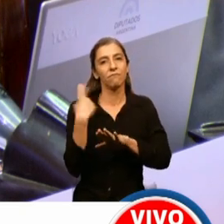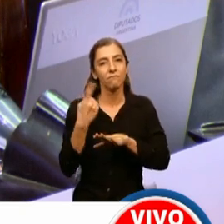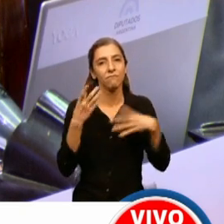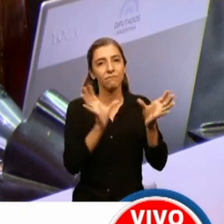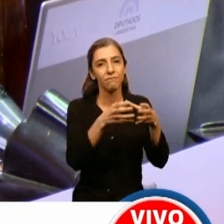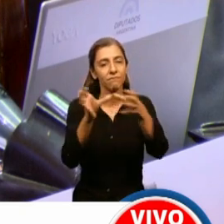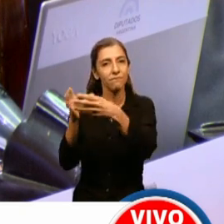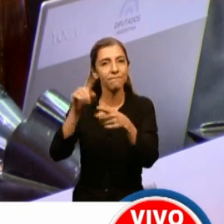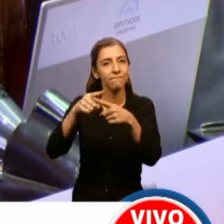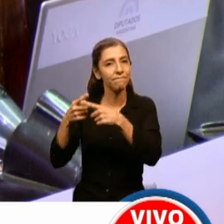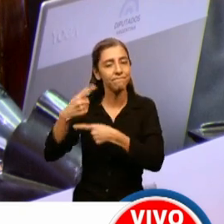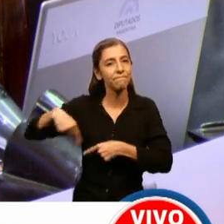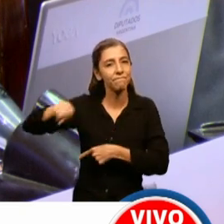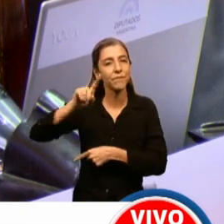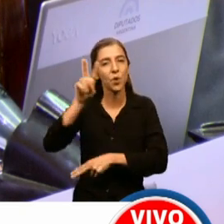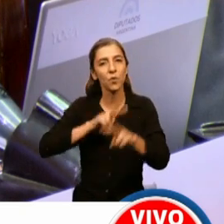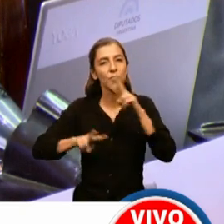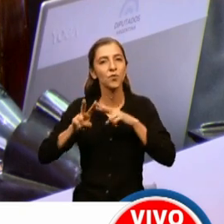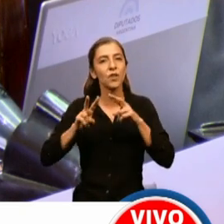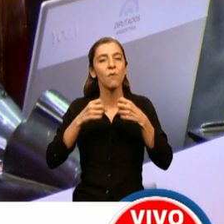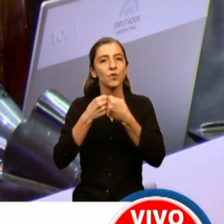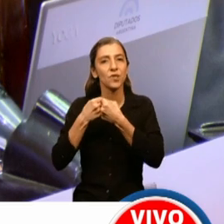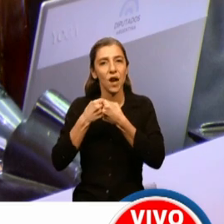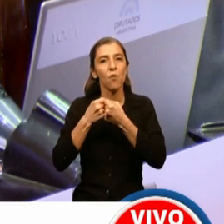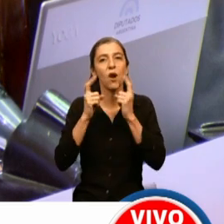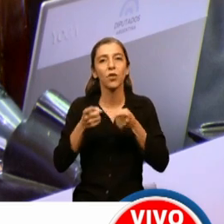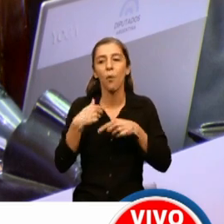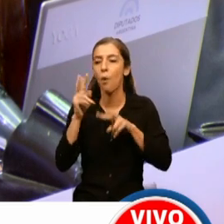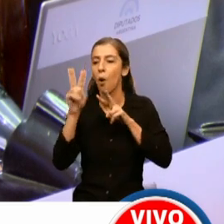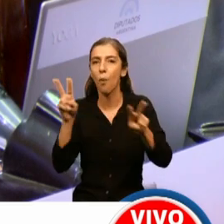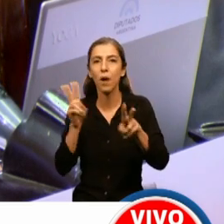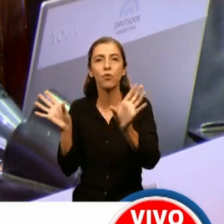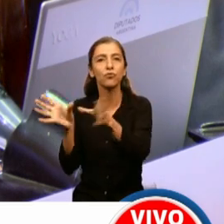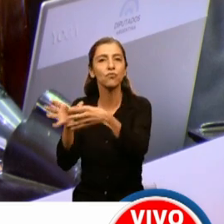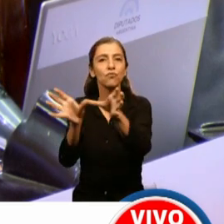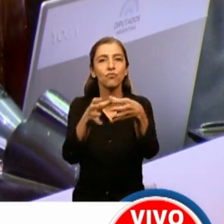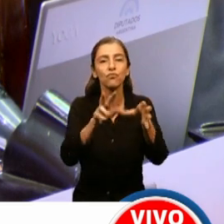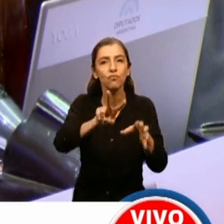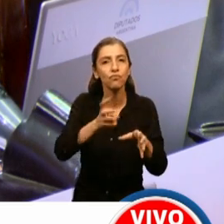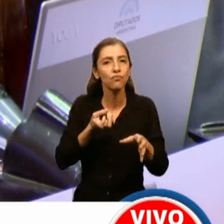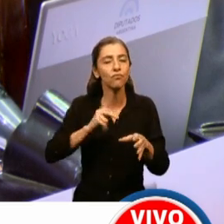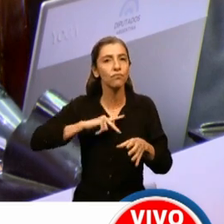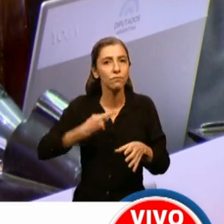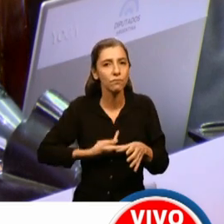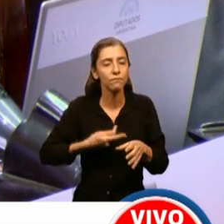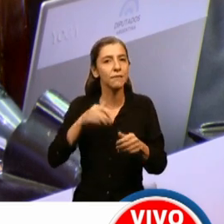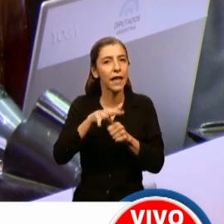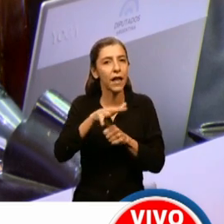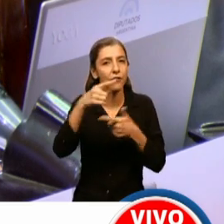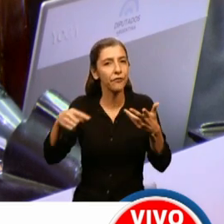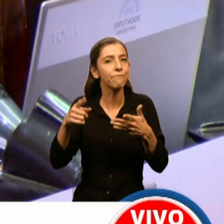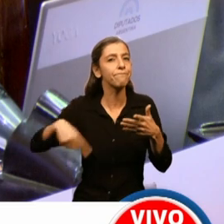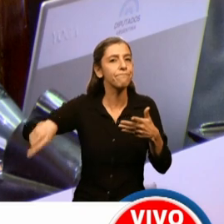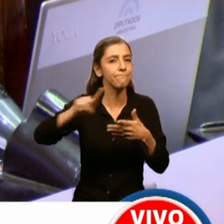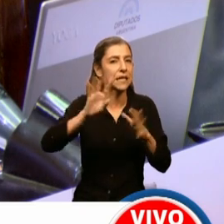del colectivo de estas organizaciones de transexuales travestis y transgénero y que